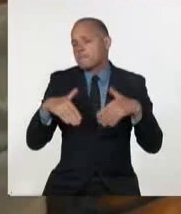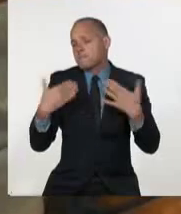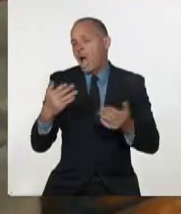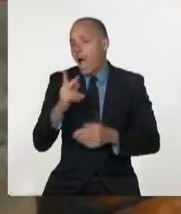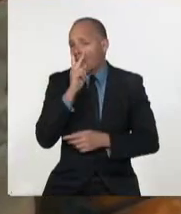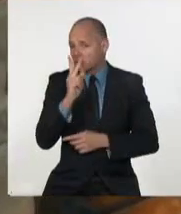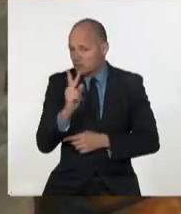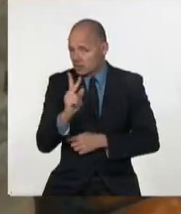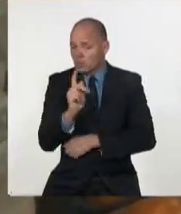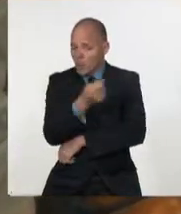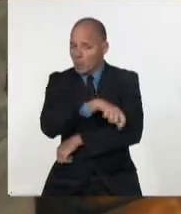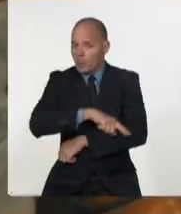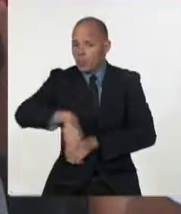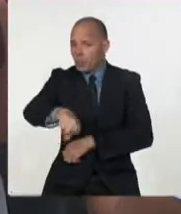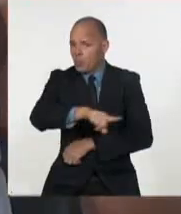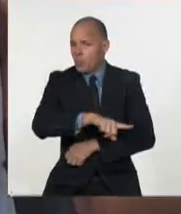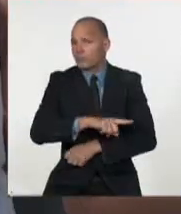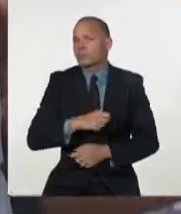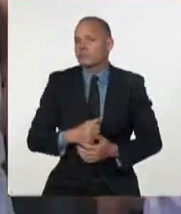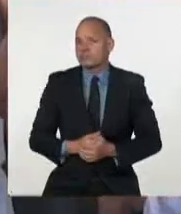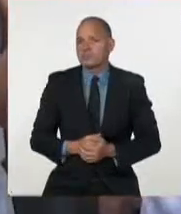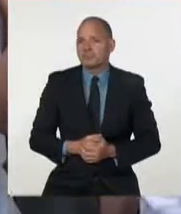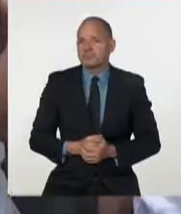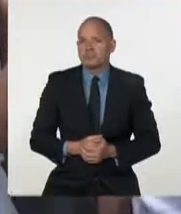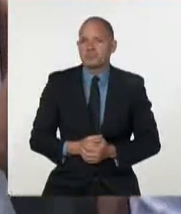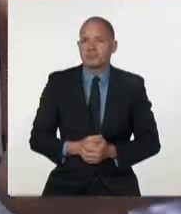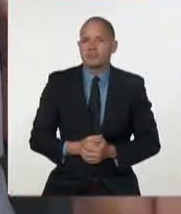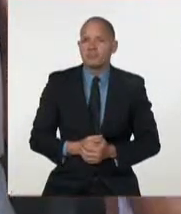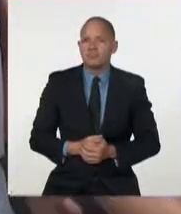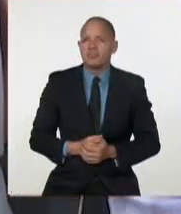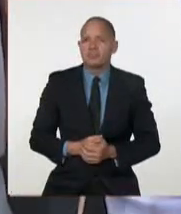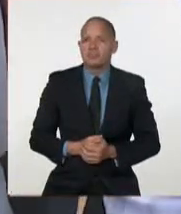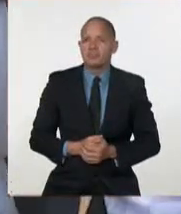el llamado del alto dirigente cubano. José Tuñón y Mario Herrera, Canal Cubano de Noticias.